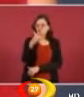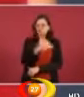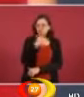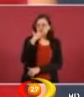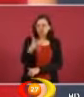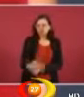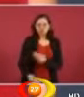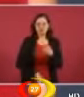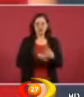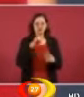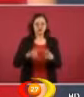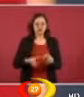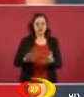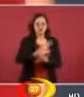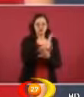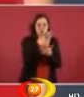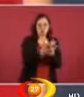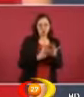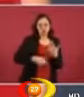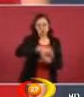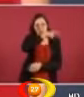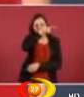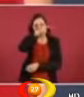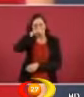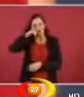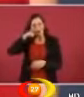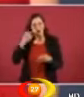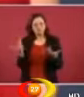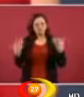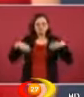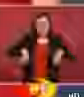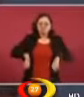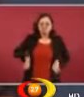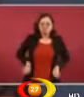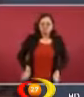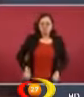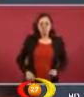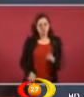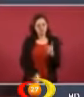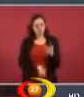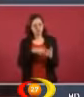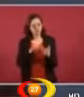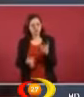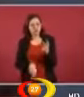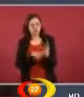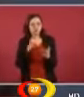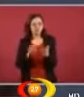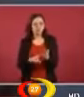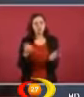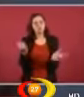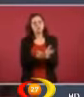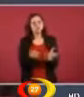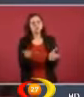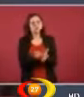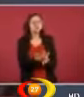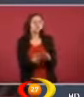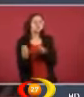de los contratos leoninos de la condonación de impuestos